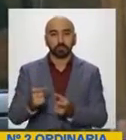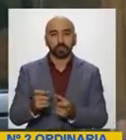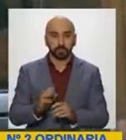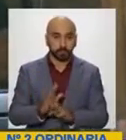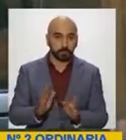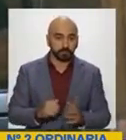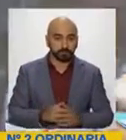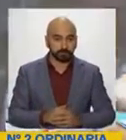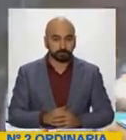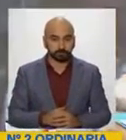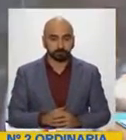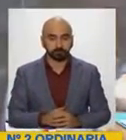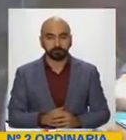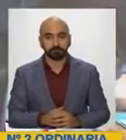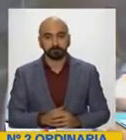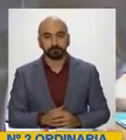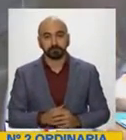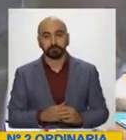Había